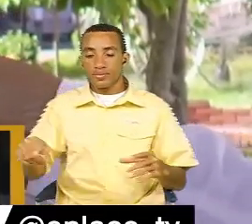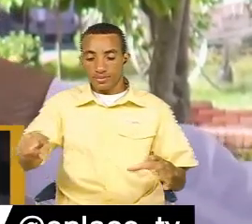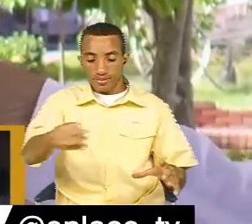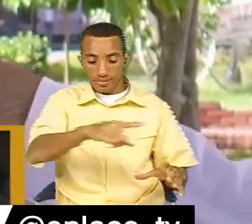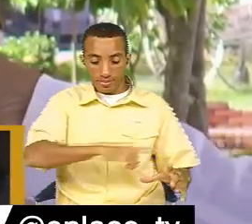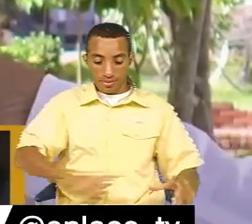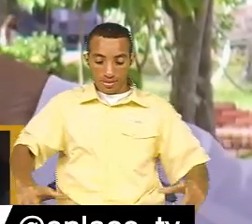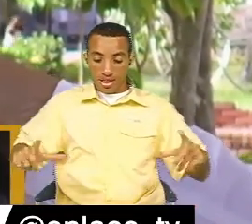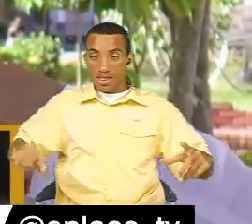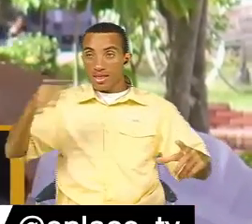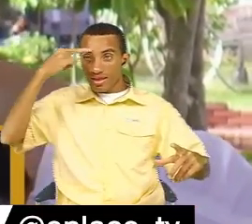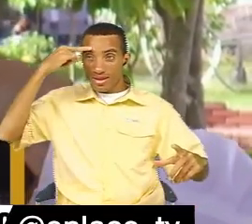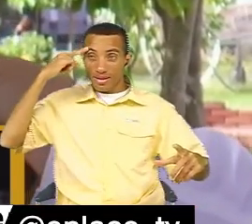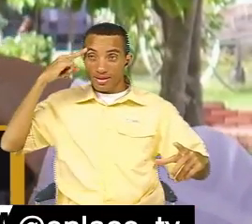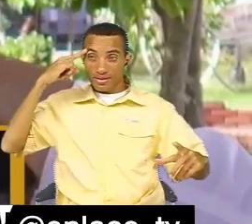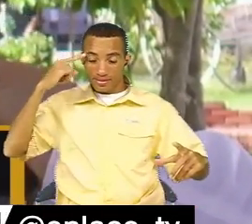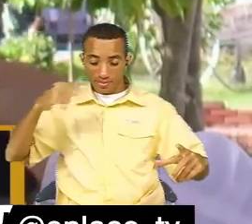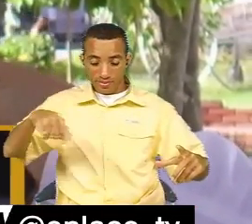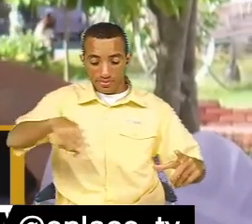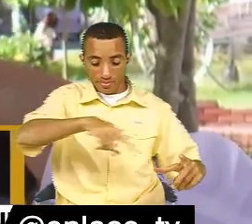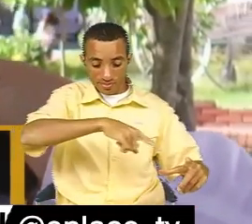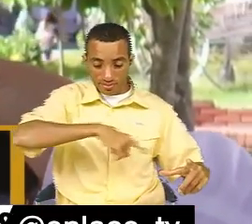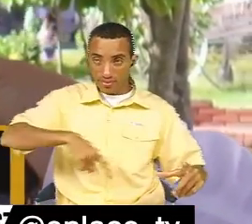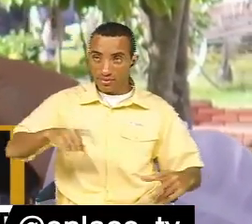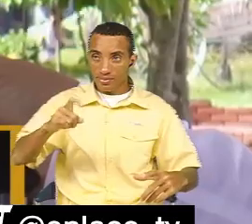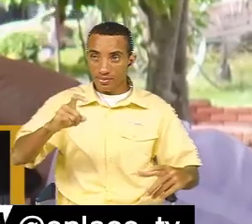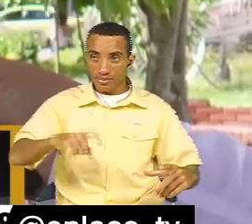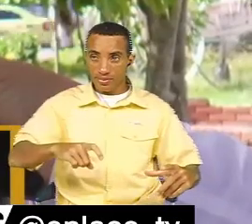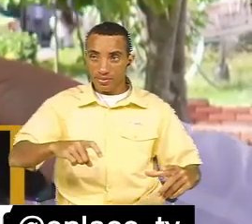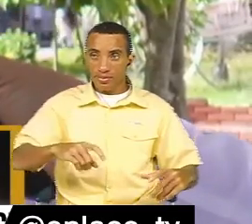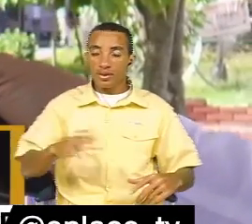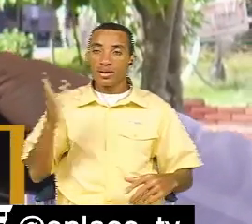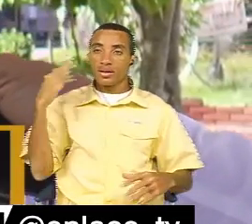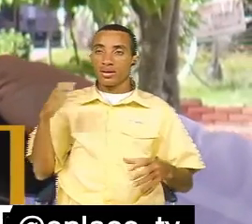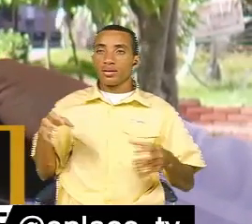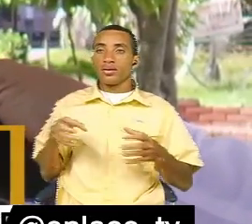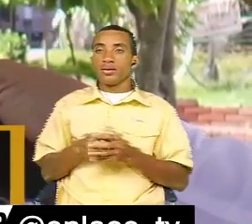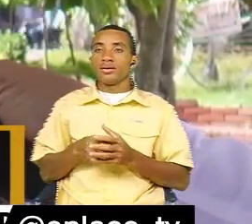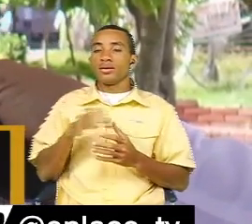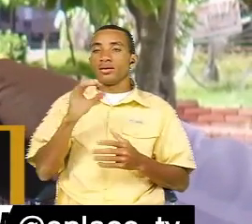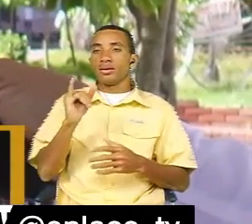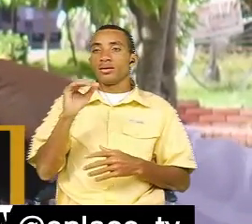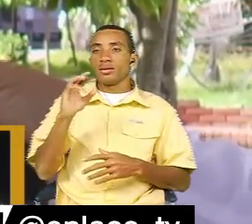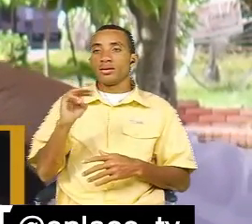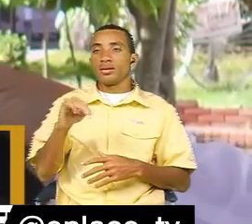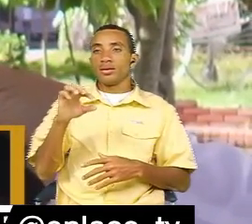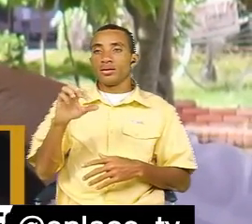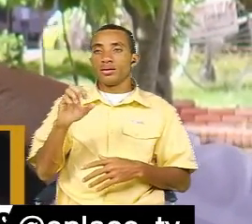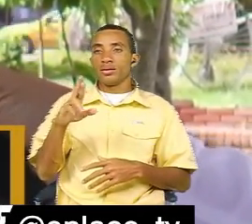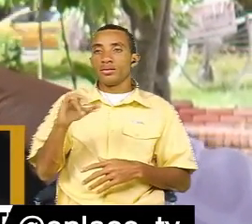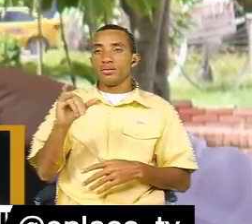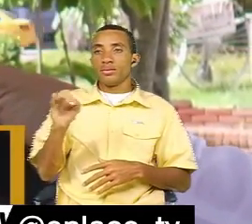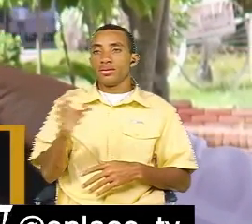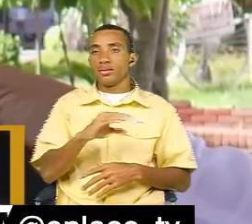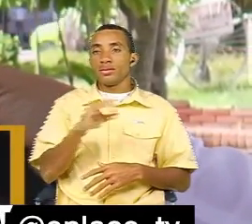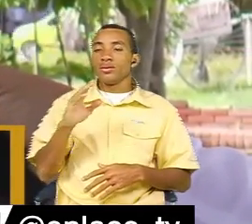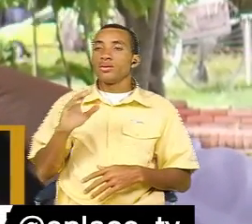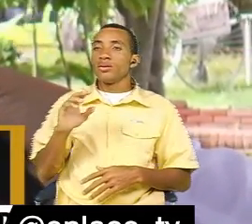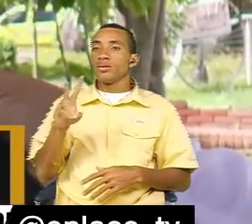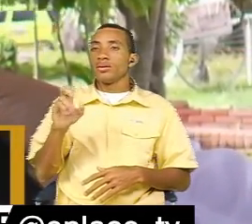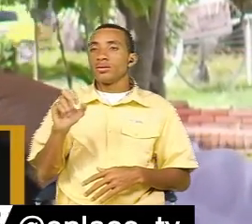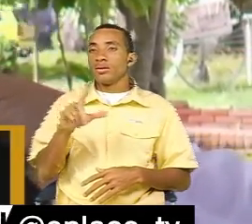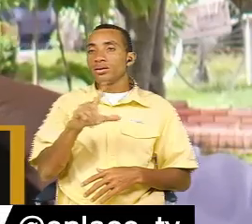pues ya habían varios grupos ya conformados, pero nosotros conformamos un grupo llamado El Imperio Vallenato, y fue el grupo que grabó el primer LP